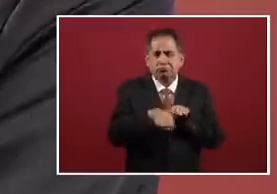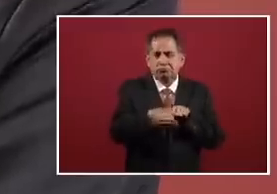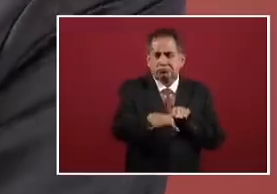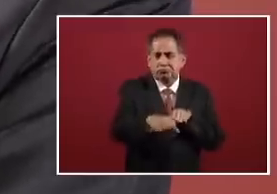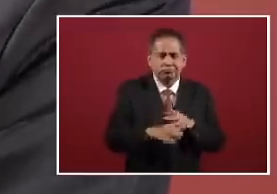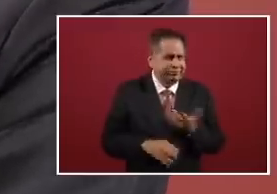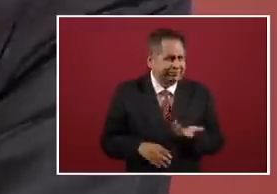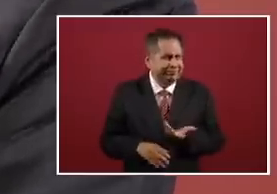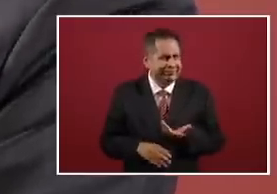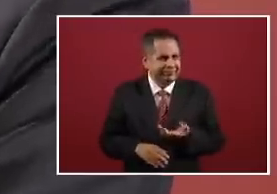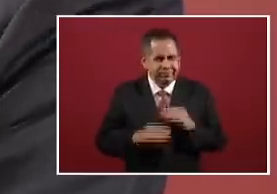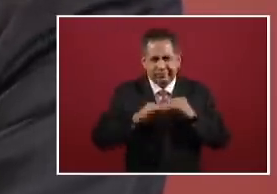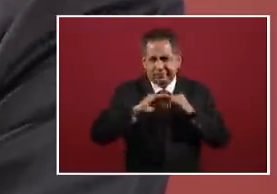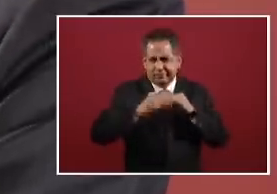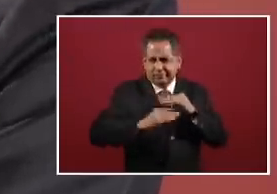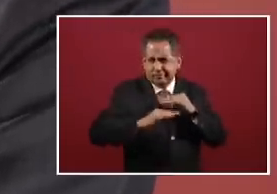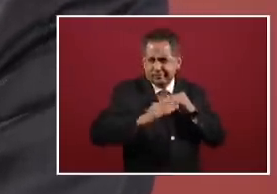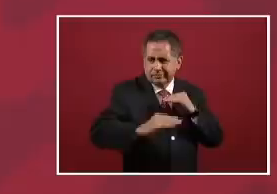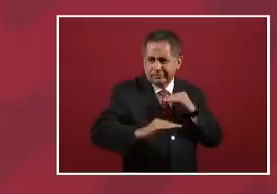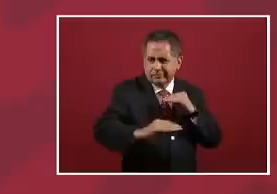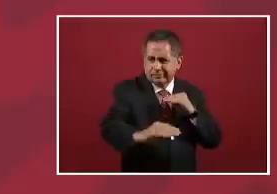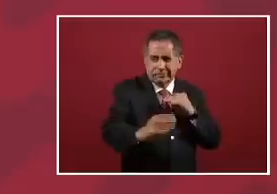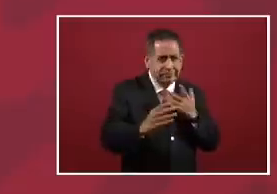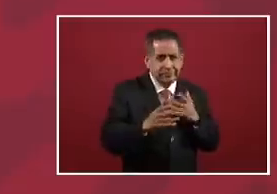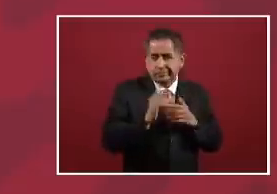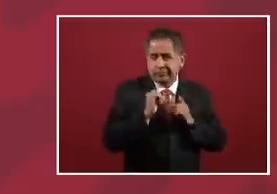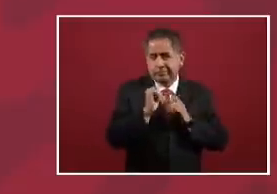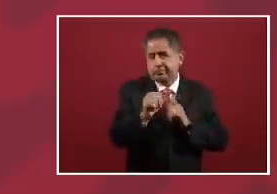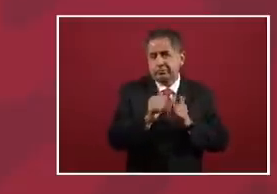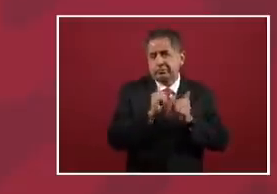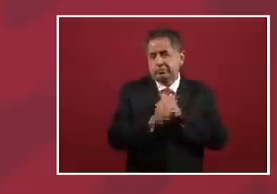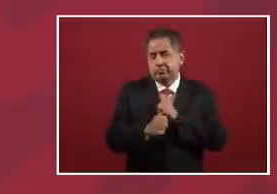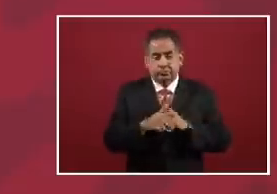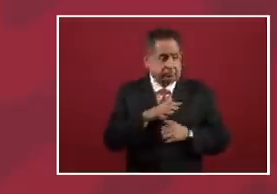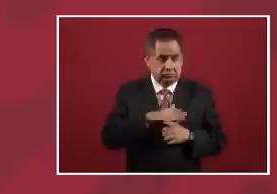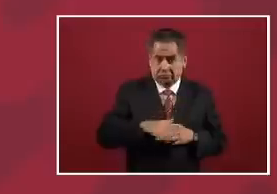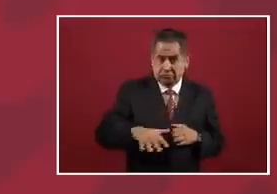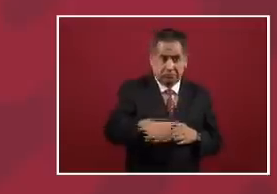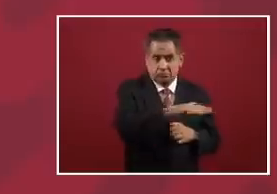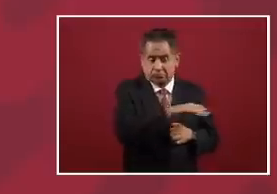los hundimientos que tiene del camino, toda esa zona.